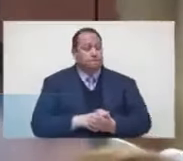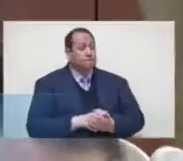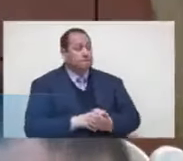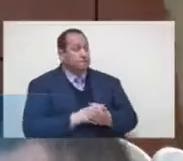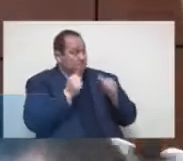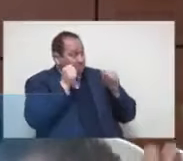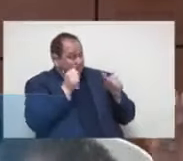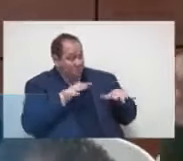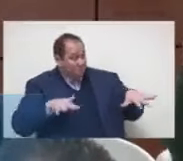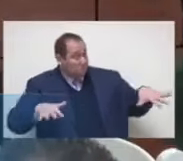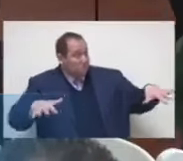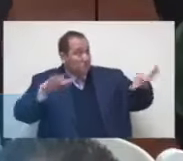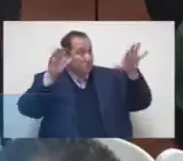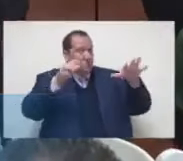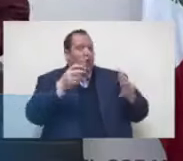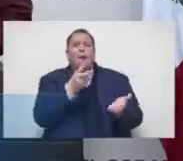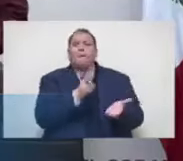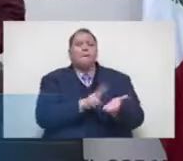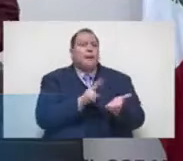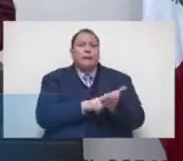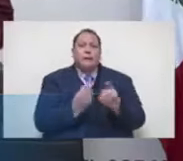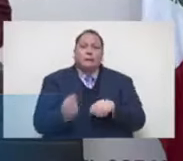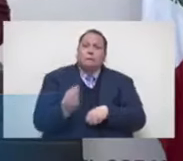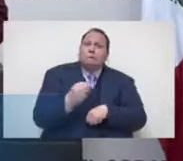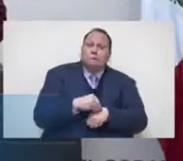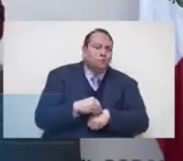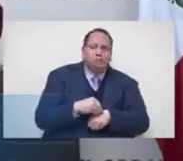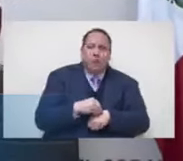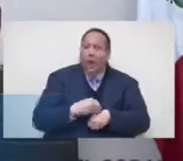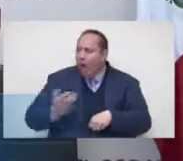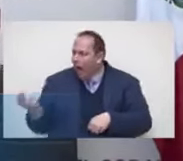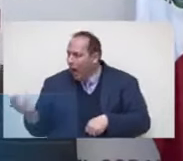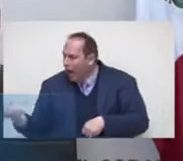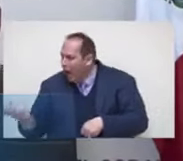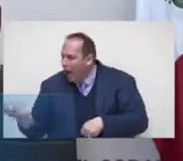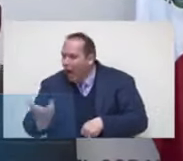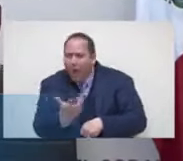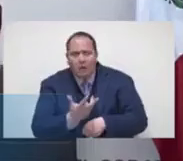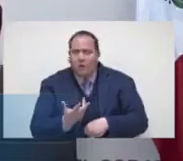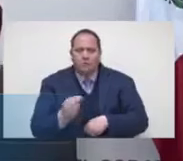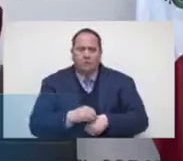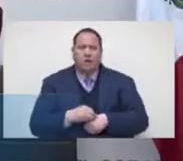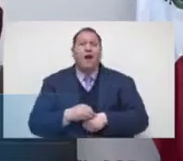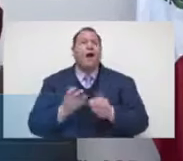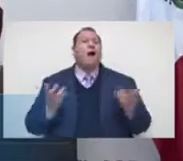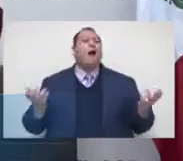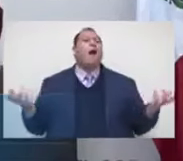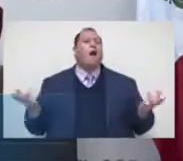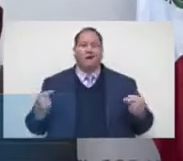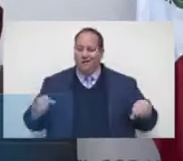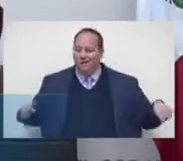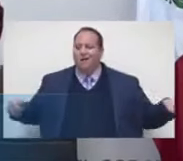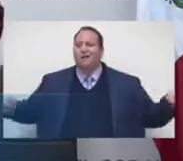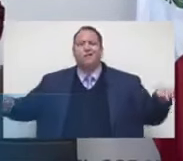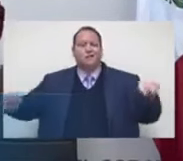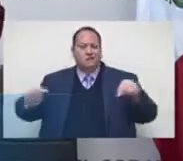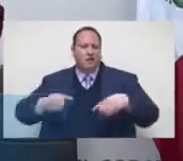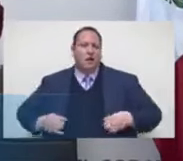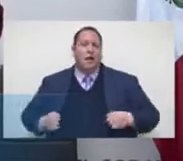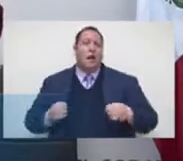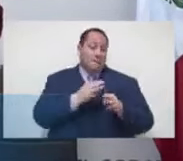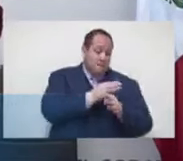atención a las lluvias, no tiene un costo extra todas las acciones que se realizan. todo se realiza con